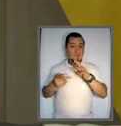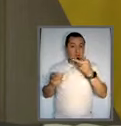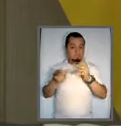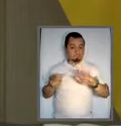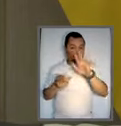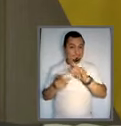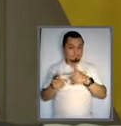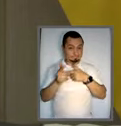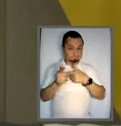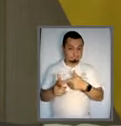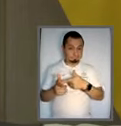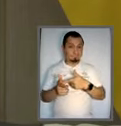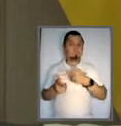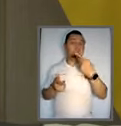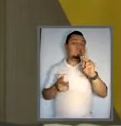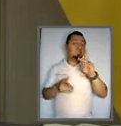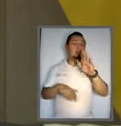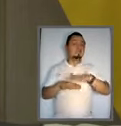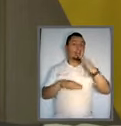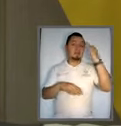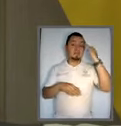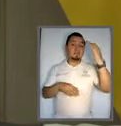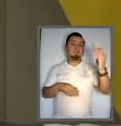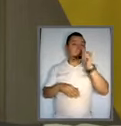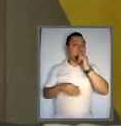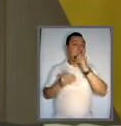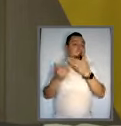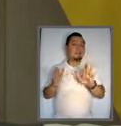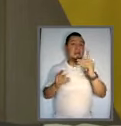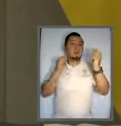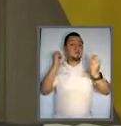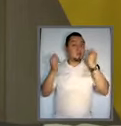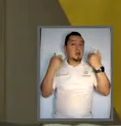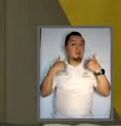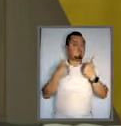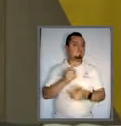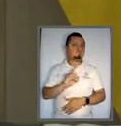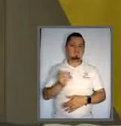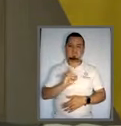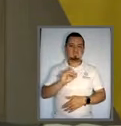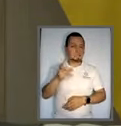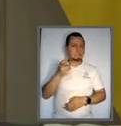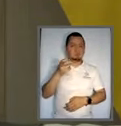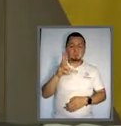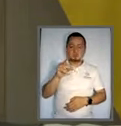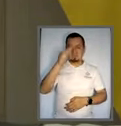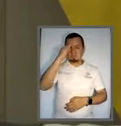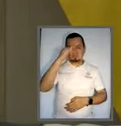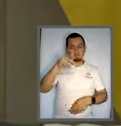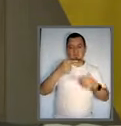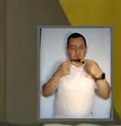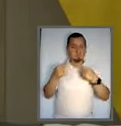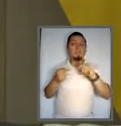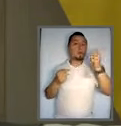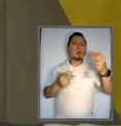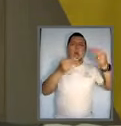afectaciones económicas, pues es de los que más tiempo van a tardar en poder reactivarse. Entonces, estamos haciendo un planteamiento que ya recogió